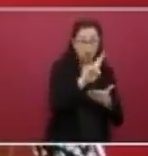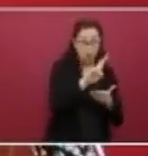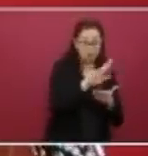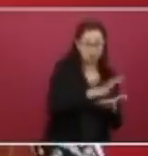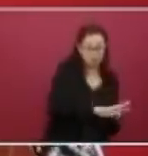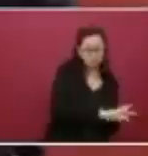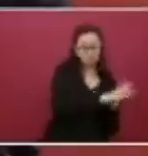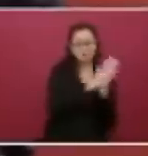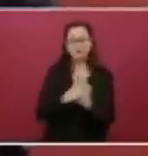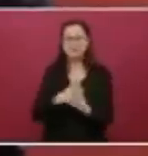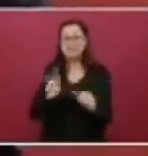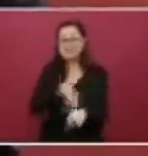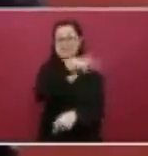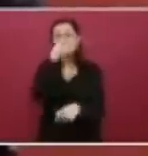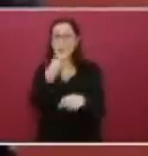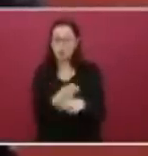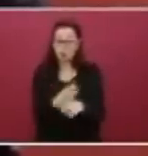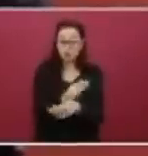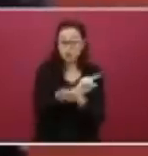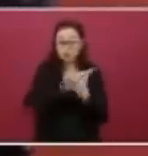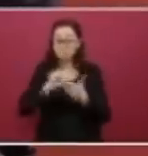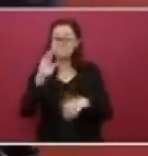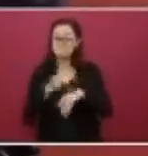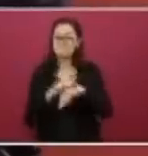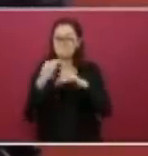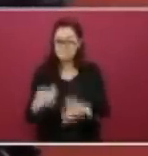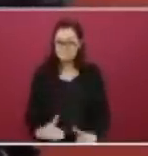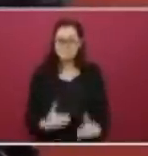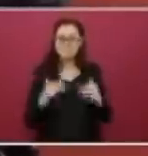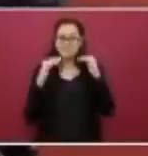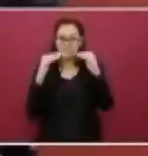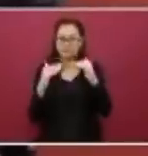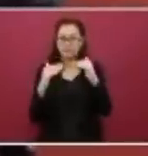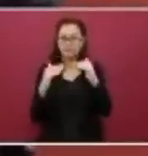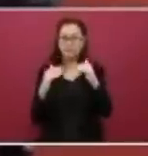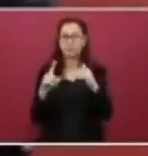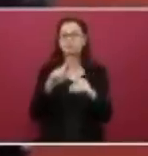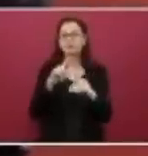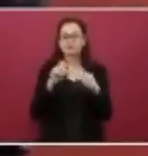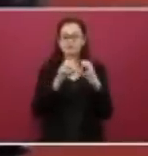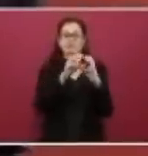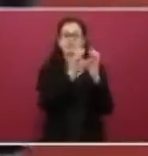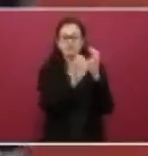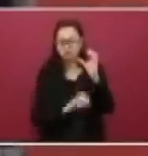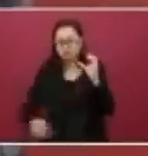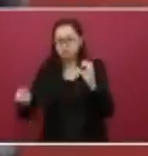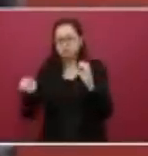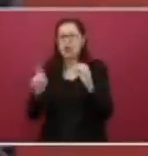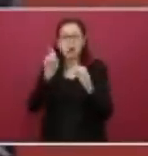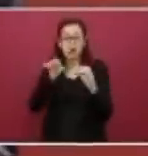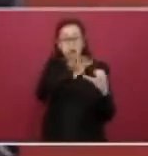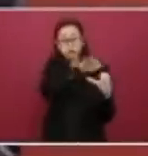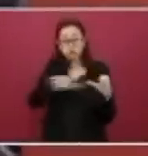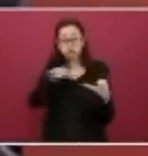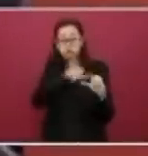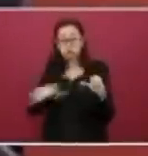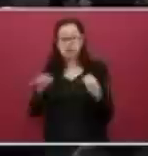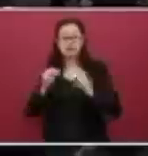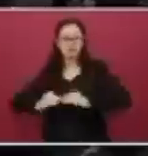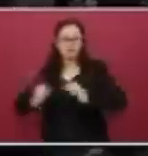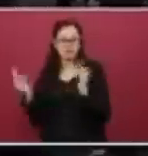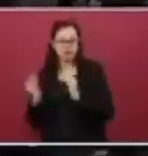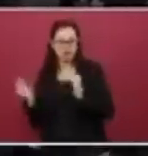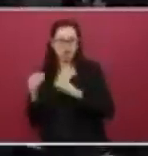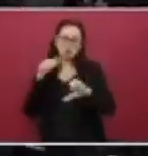calidad superior se mete al sistema por un lado de enfriamiento que es el mayor volumen del agua y al sistema de